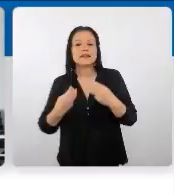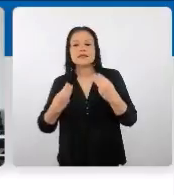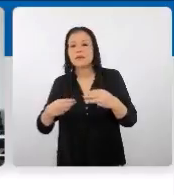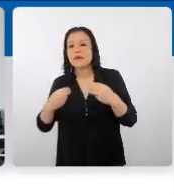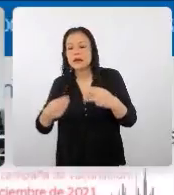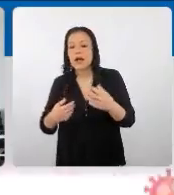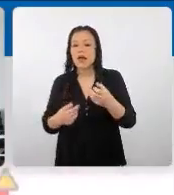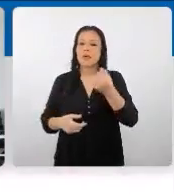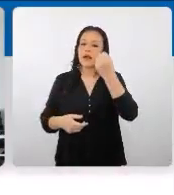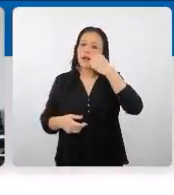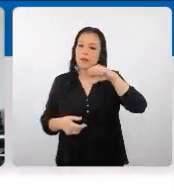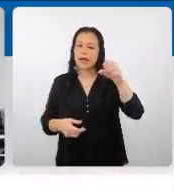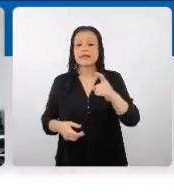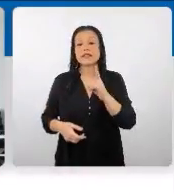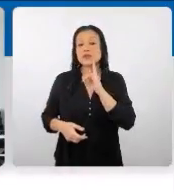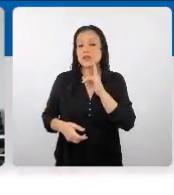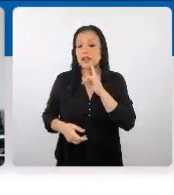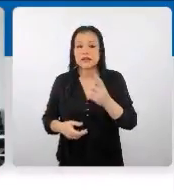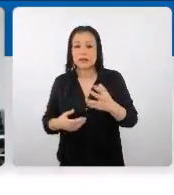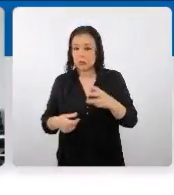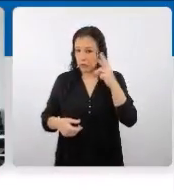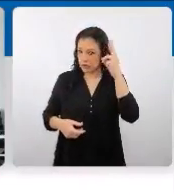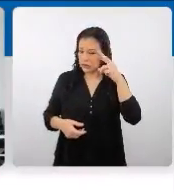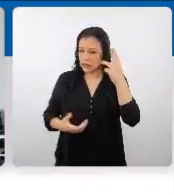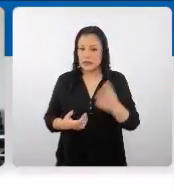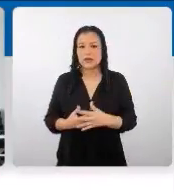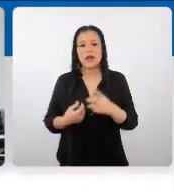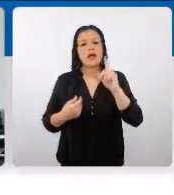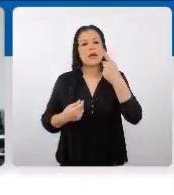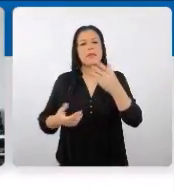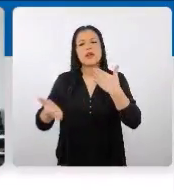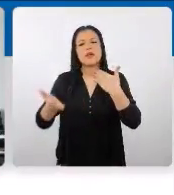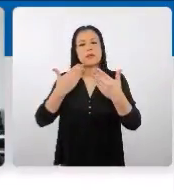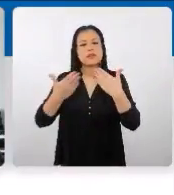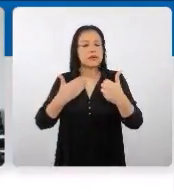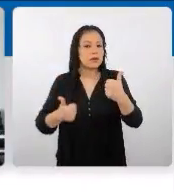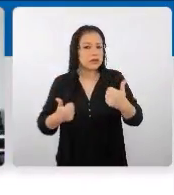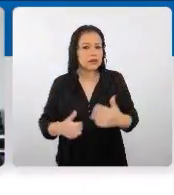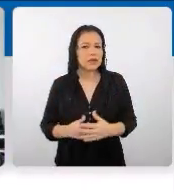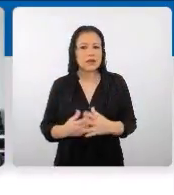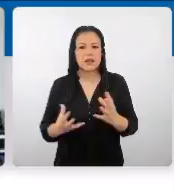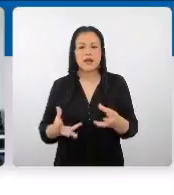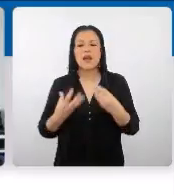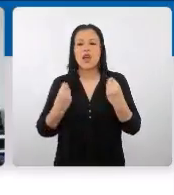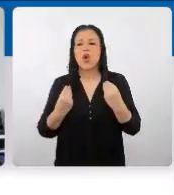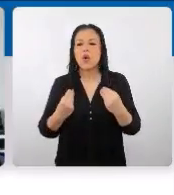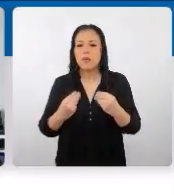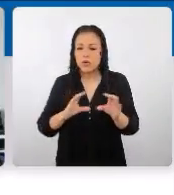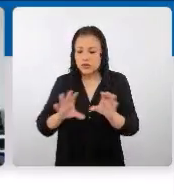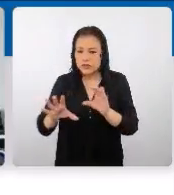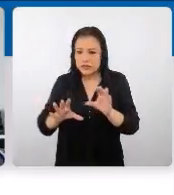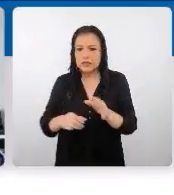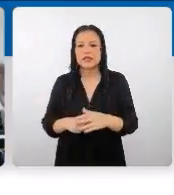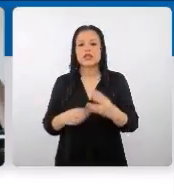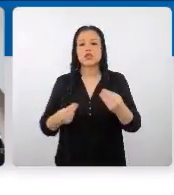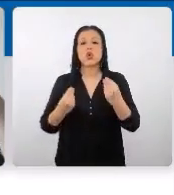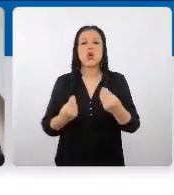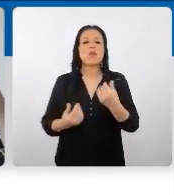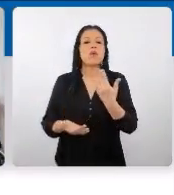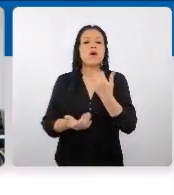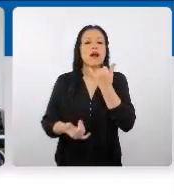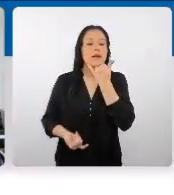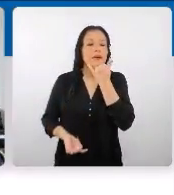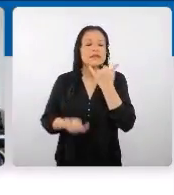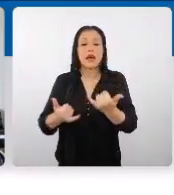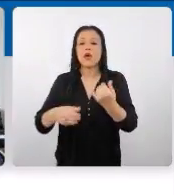estadounidense. Y para ello, primero hablaremos de cómo está desarrollándose, cómo está en este momento el tema